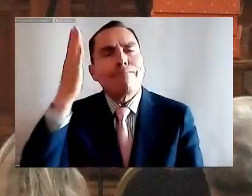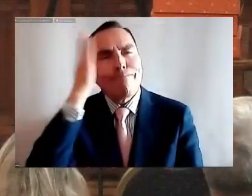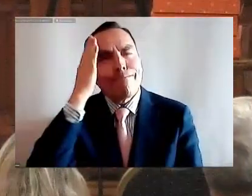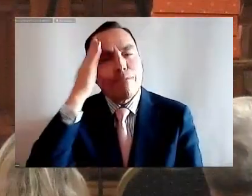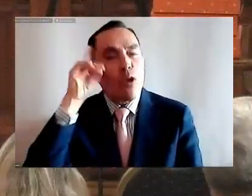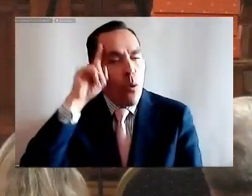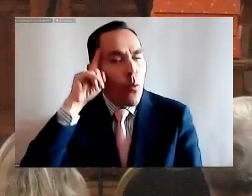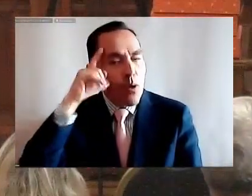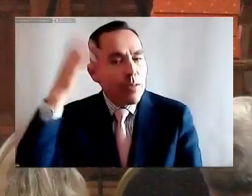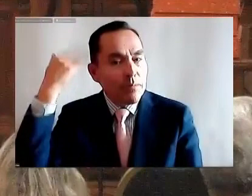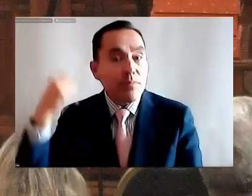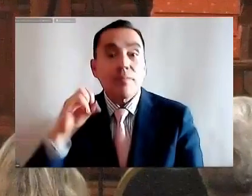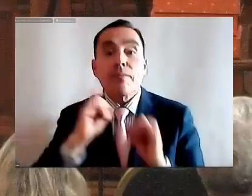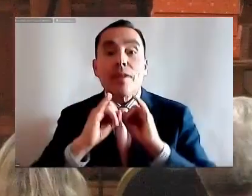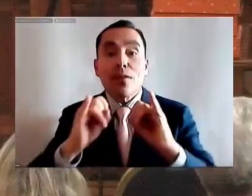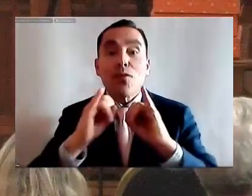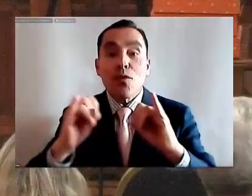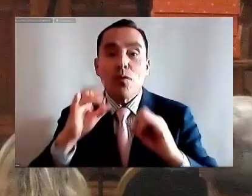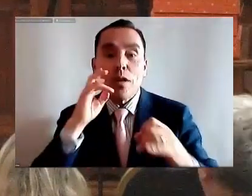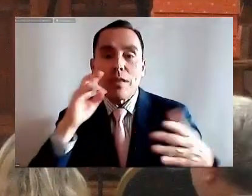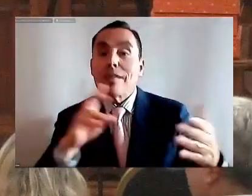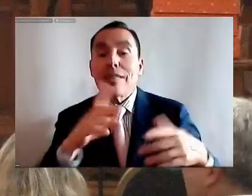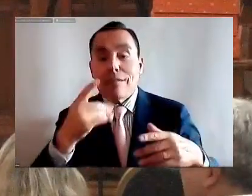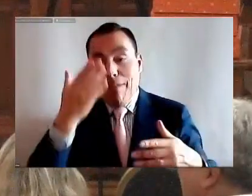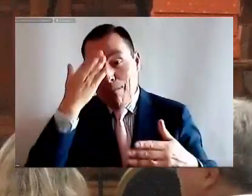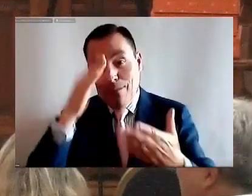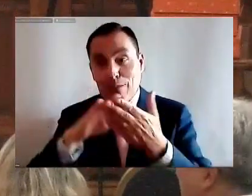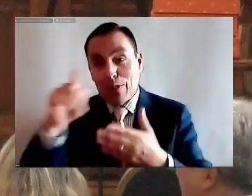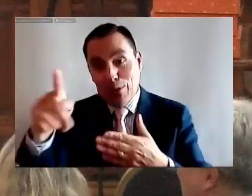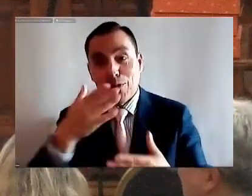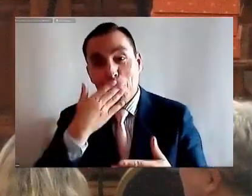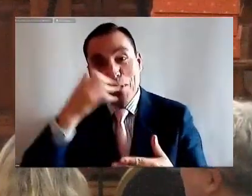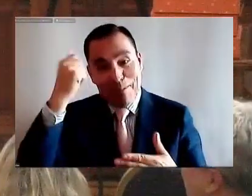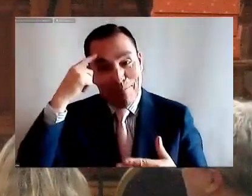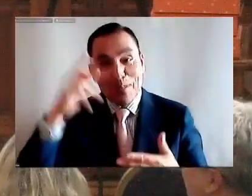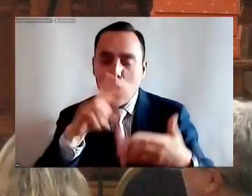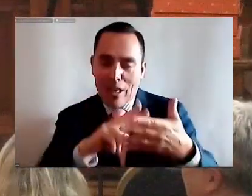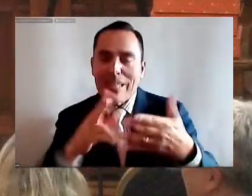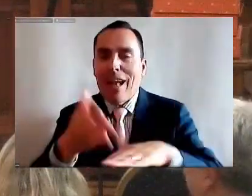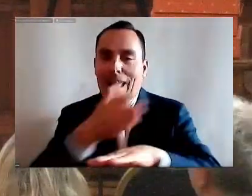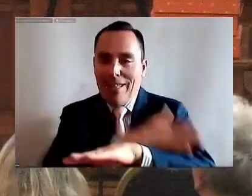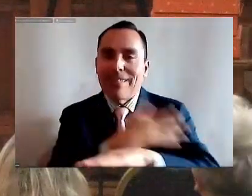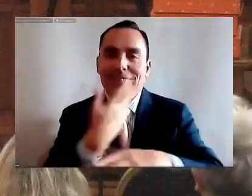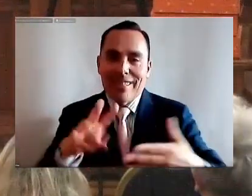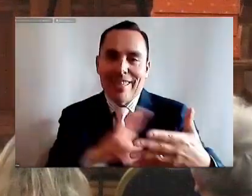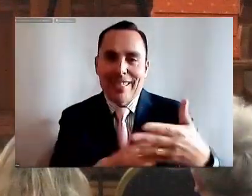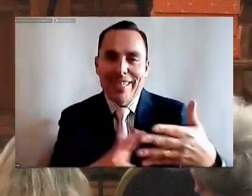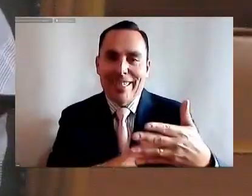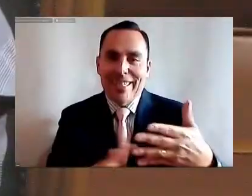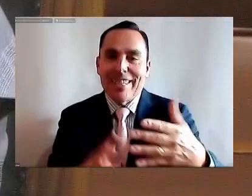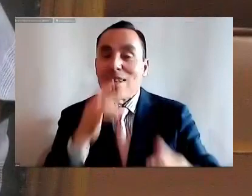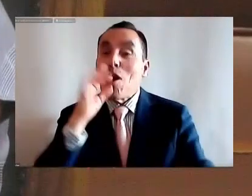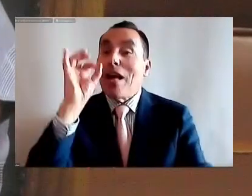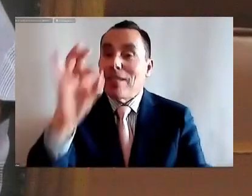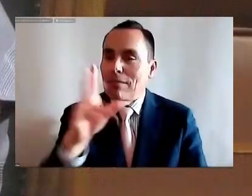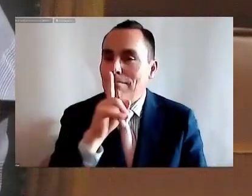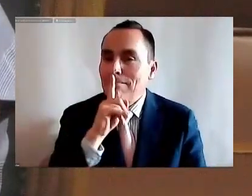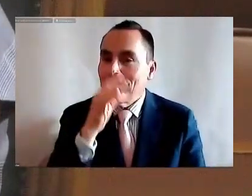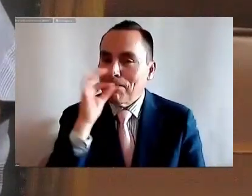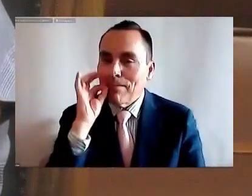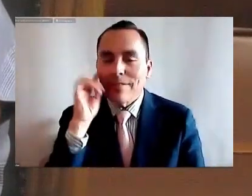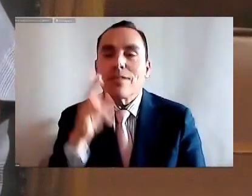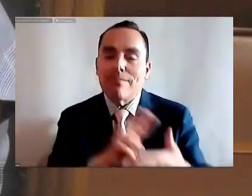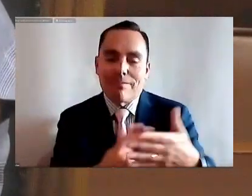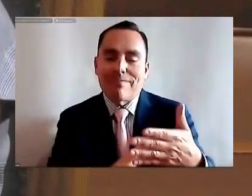el informe, tengo esa ventaja frente a ustedes, y en realidad, sí, no les voy a decir spoiler, en realidad a mí